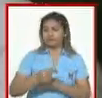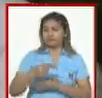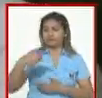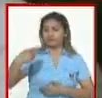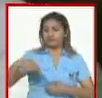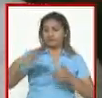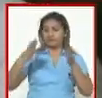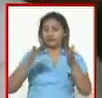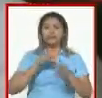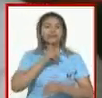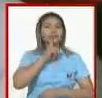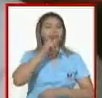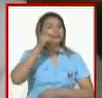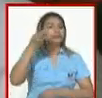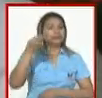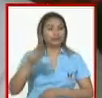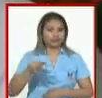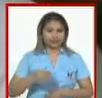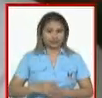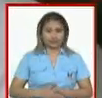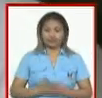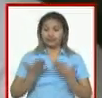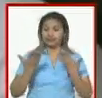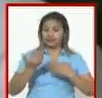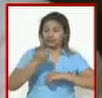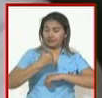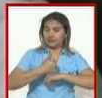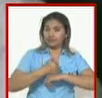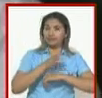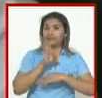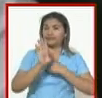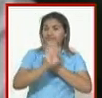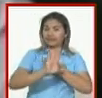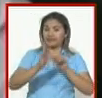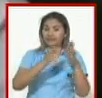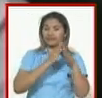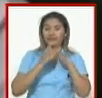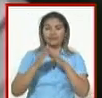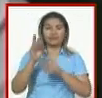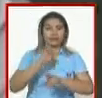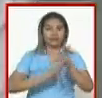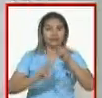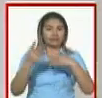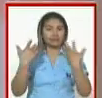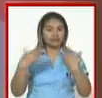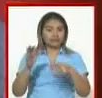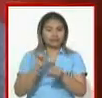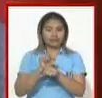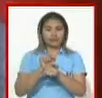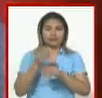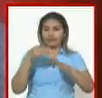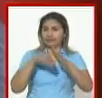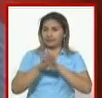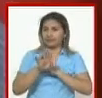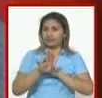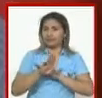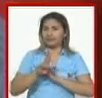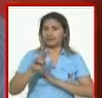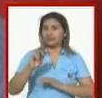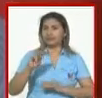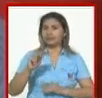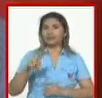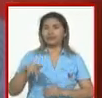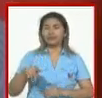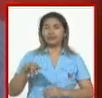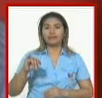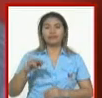quillacolleño al tener que garantizar la estadía la seguridad ciudadana en eso estamos trabajando que la entrada de urkupiña se